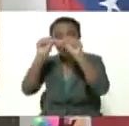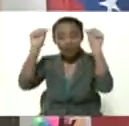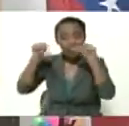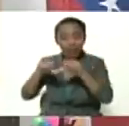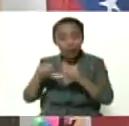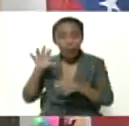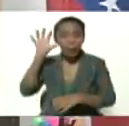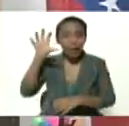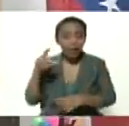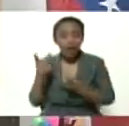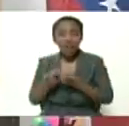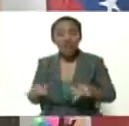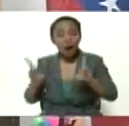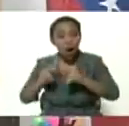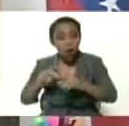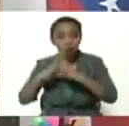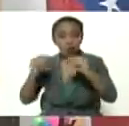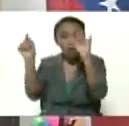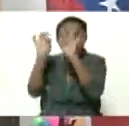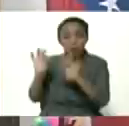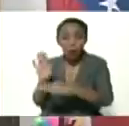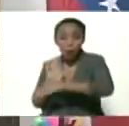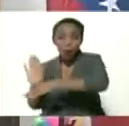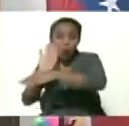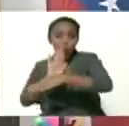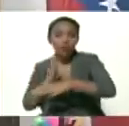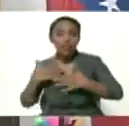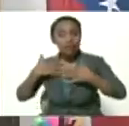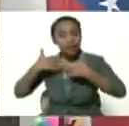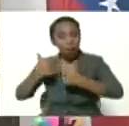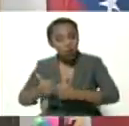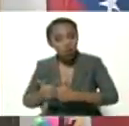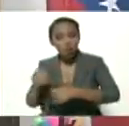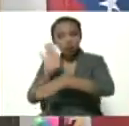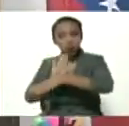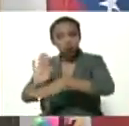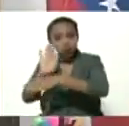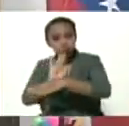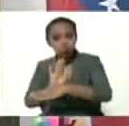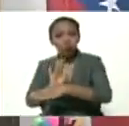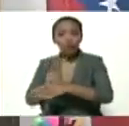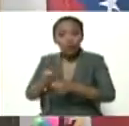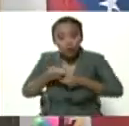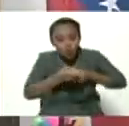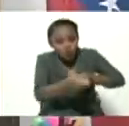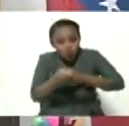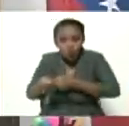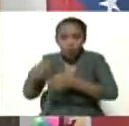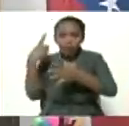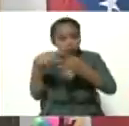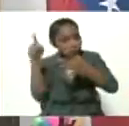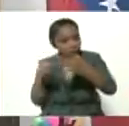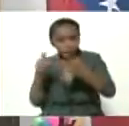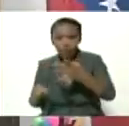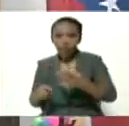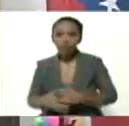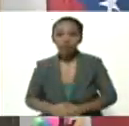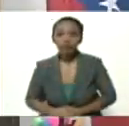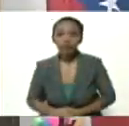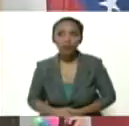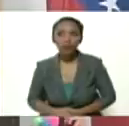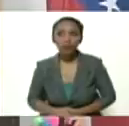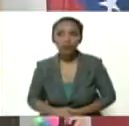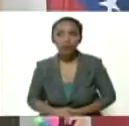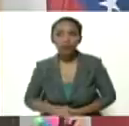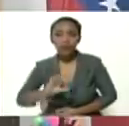demos el valor que tiene a todas las medidas de salud, de protección, de limpieza, etcétera, etcétera.